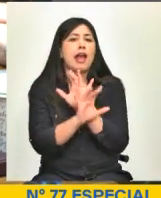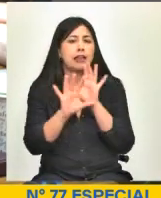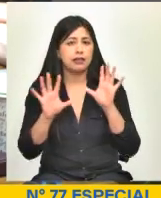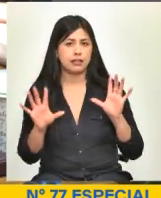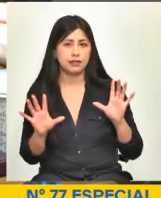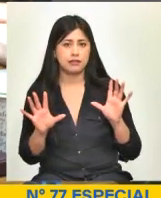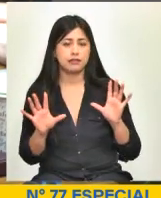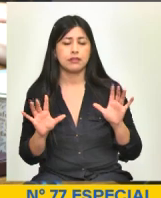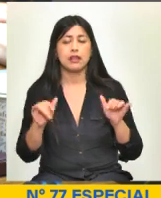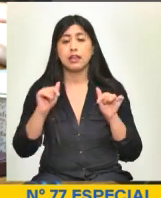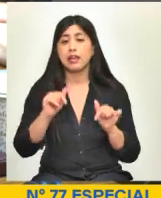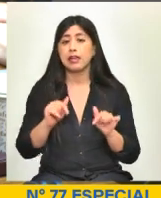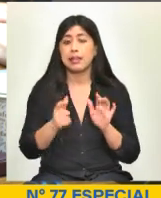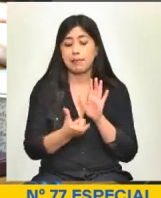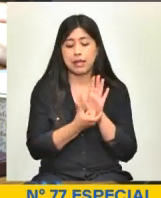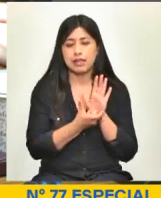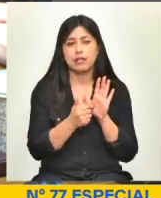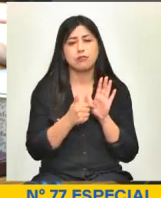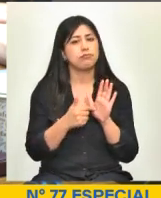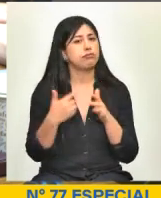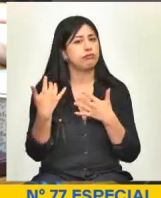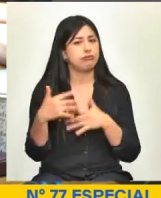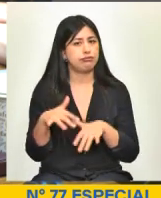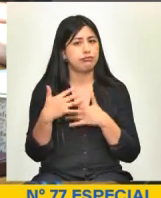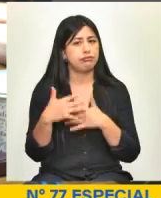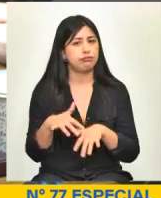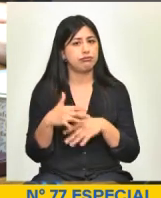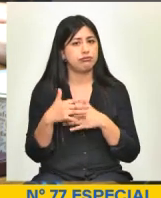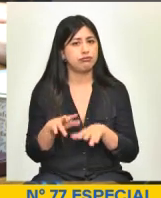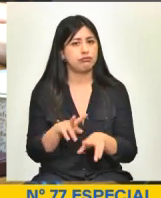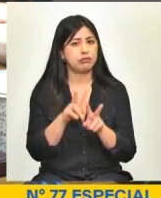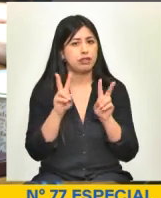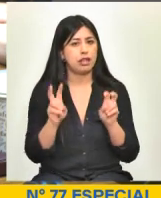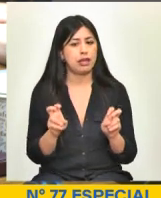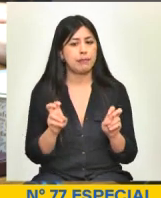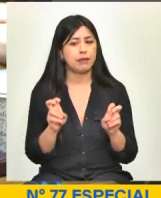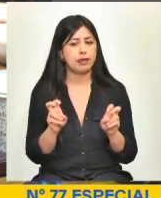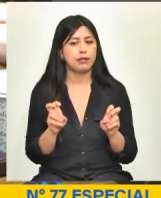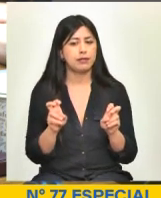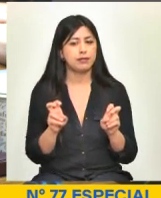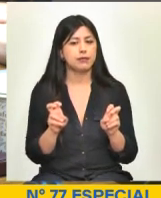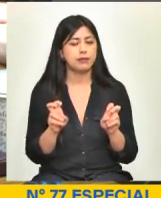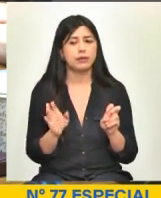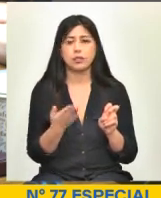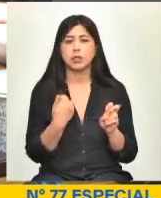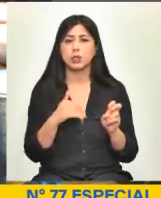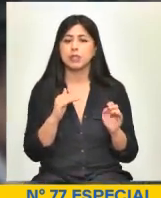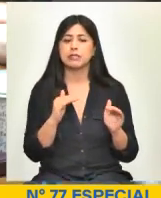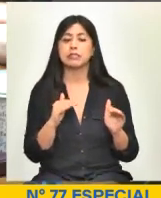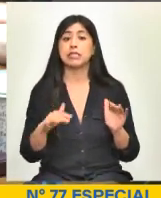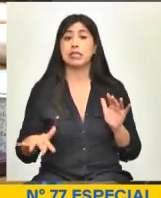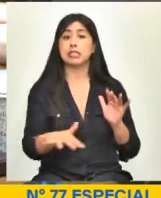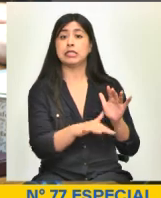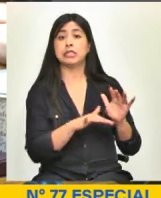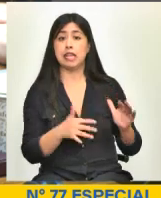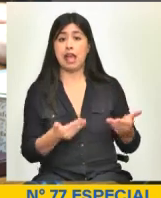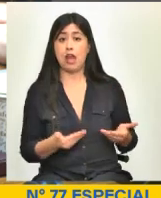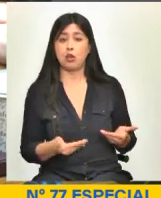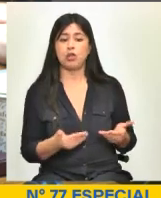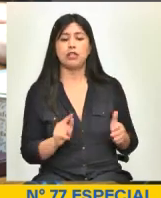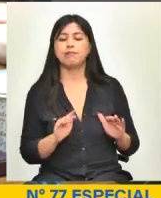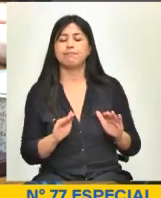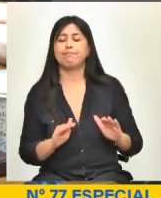esta es una partida importante, que tenemos que estar por arriba de la contingencia